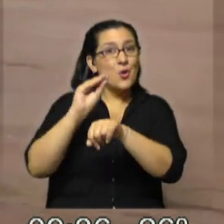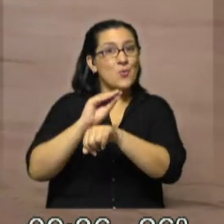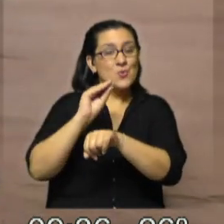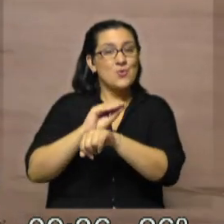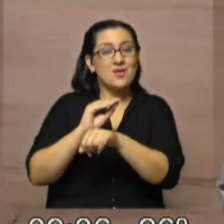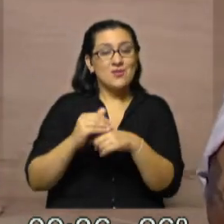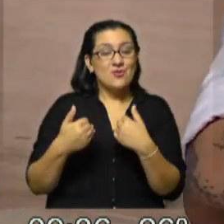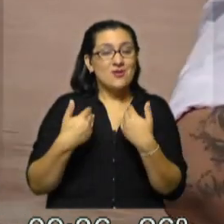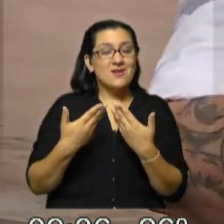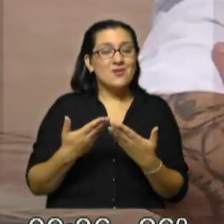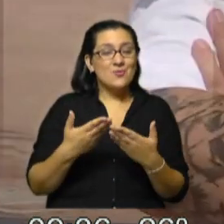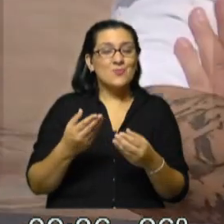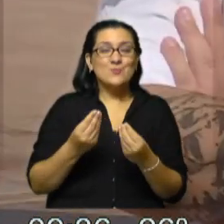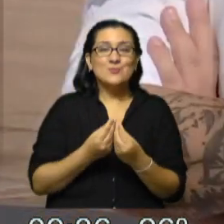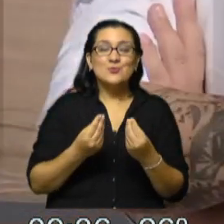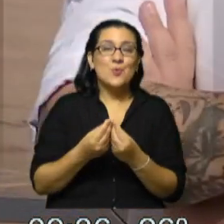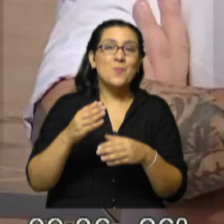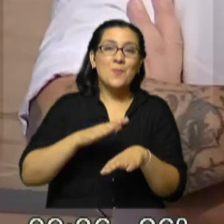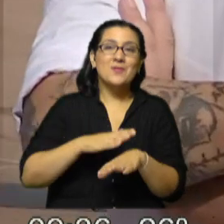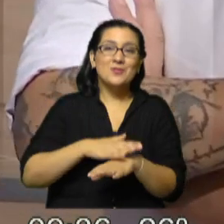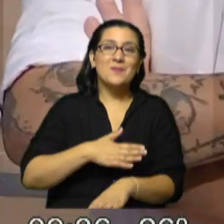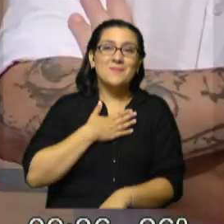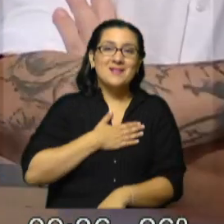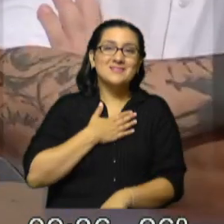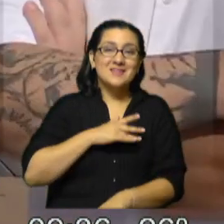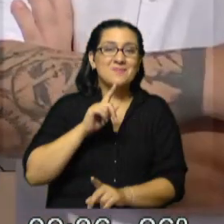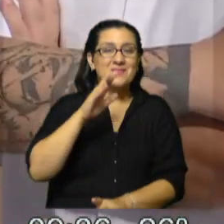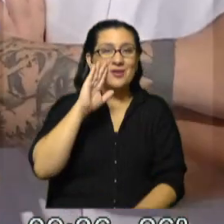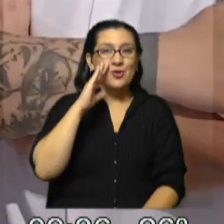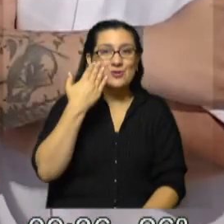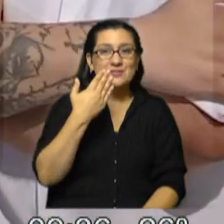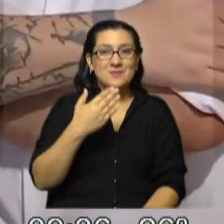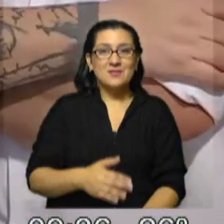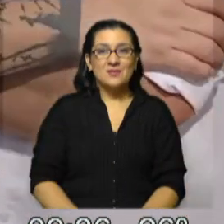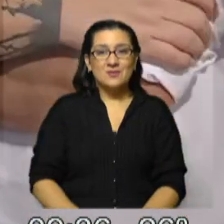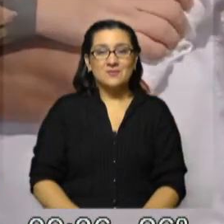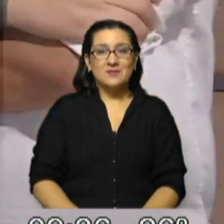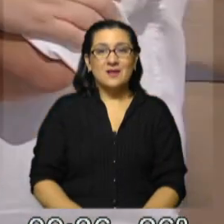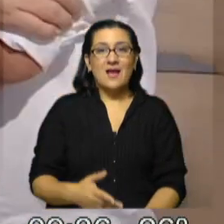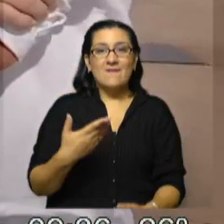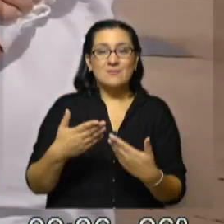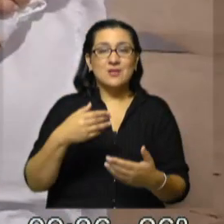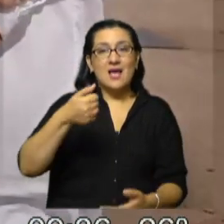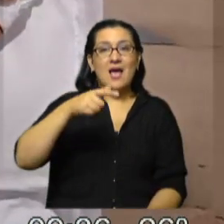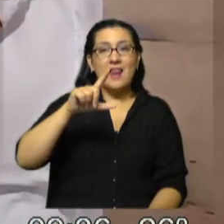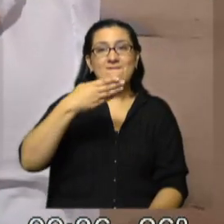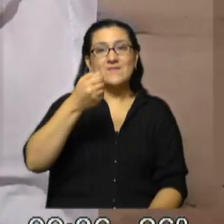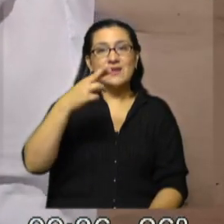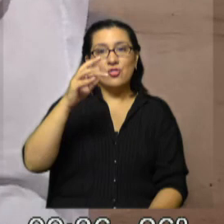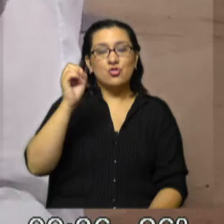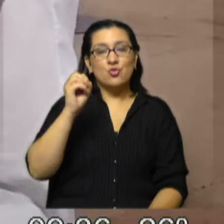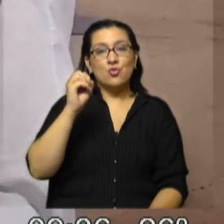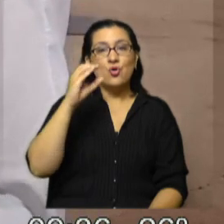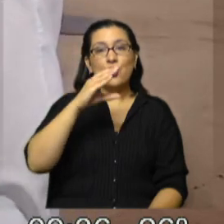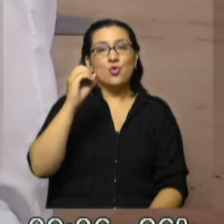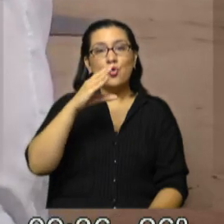nos ha regalado grandes instancias, yo creo, de placer y de reconocimiento con nuestro territorio. Estamos hablando de Alberto Coco